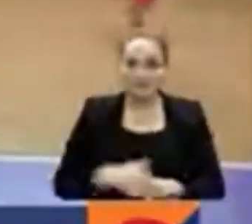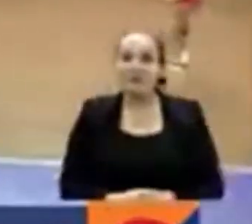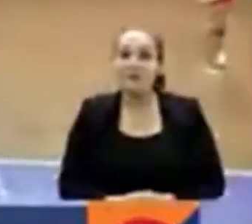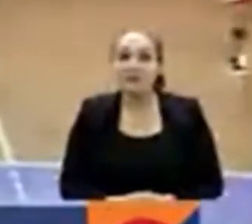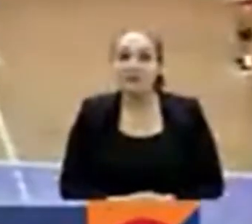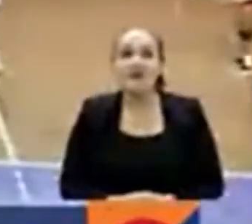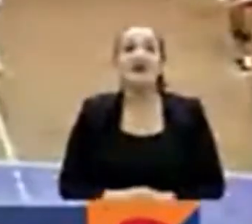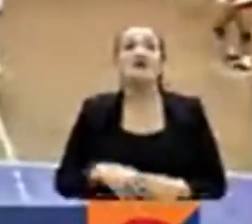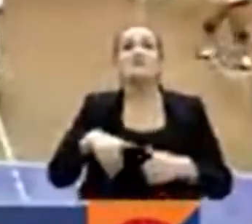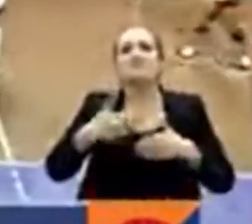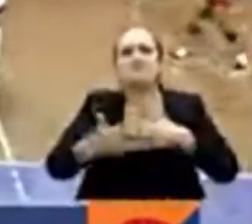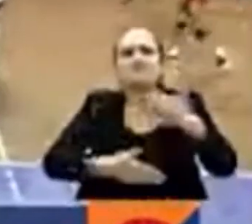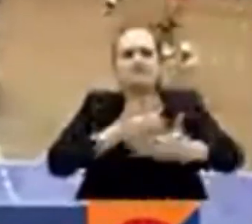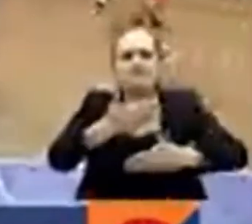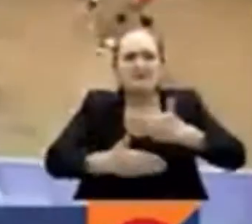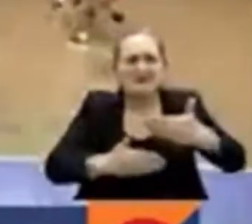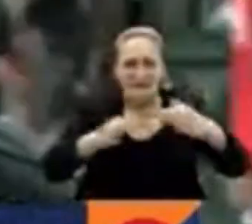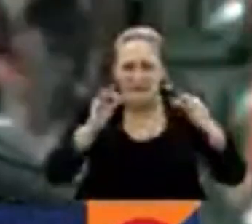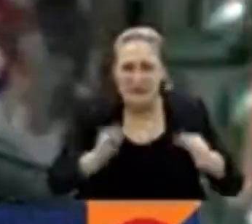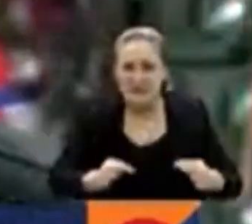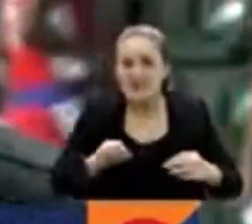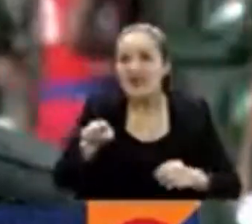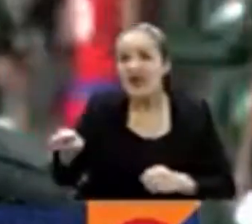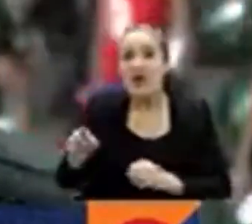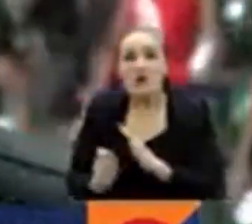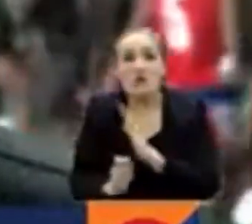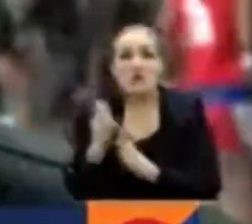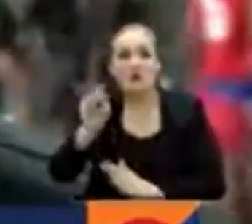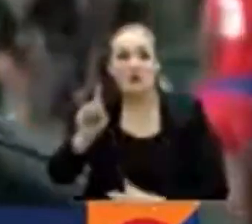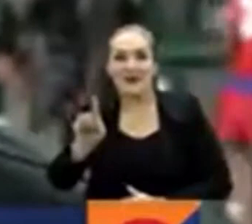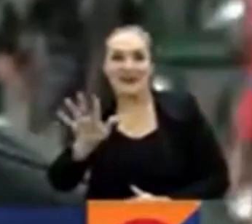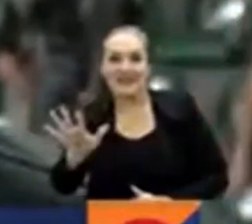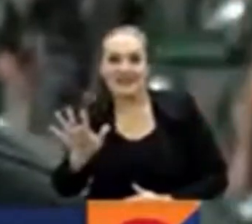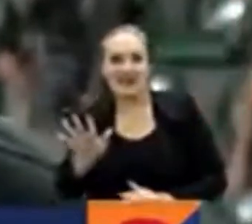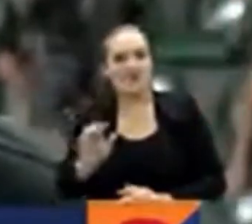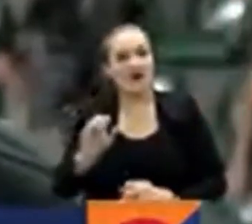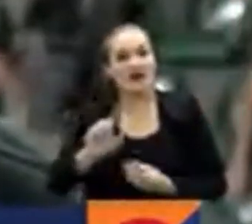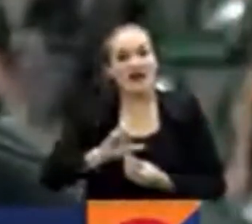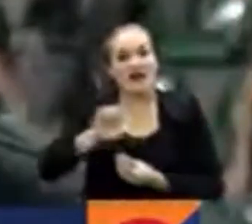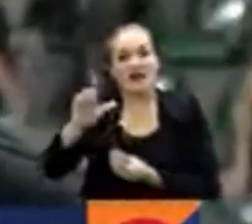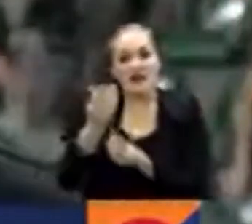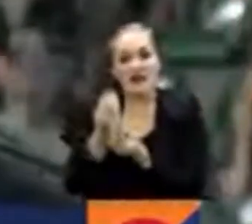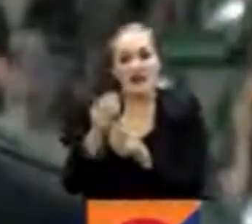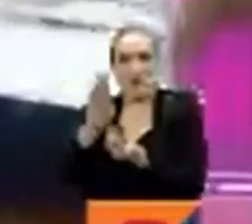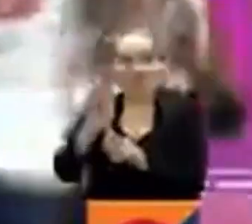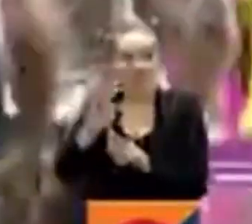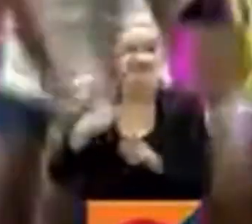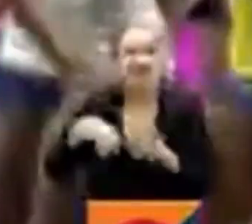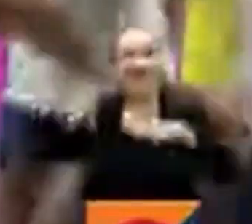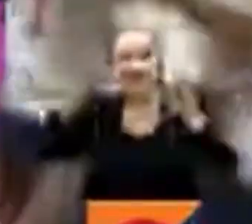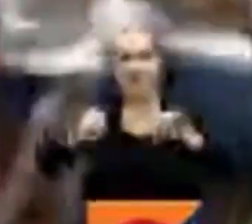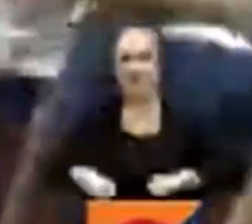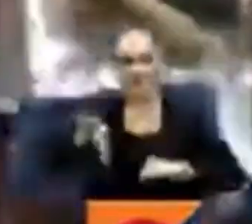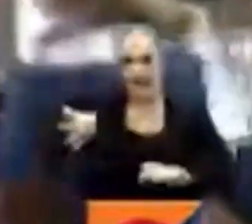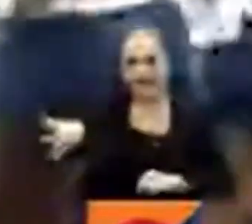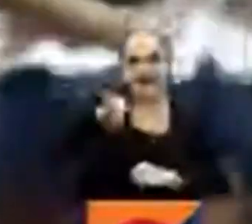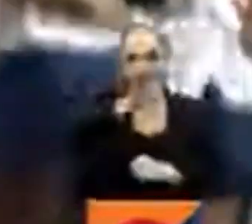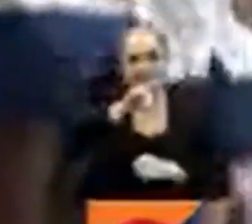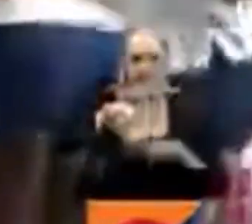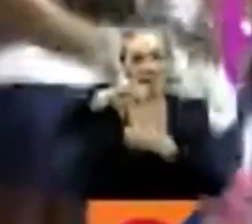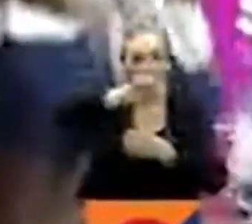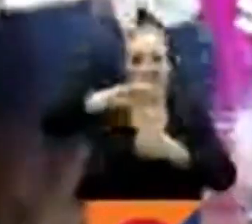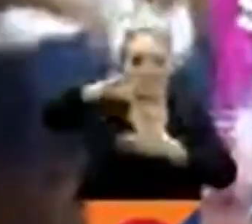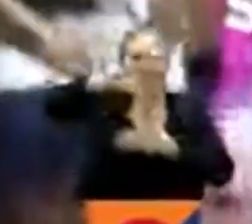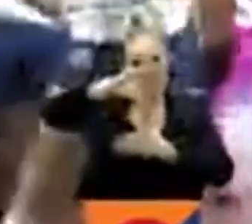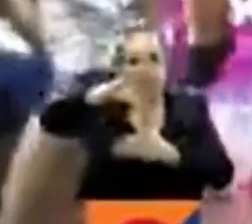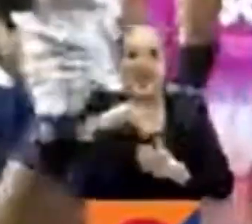partido llegó a 15 puntos para liderar el grupo B. Esto quiere decir clasificación para los centroamericanos. El último partido de esta fase de